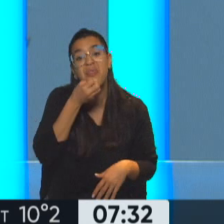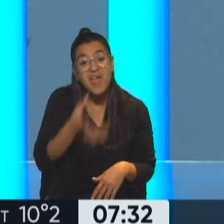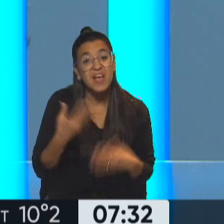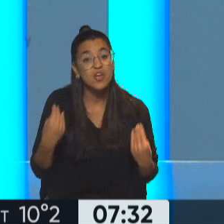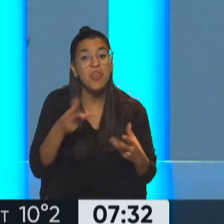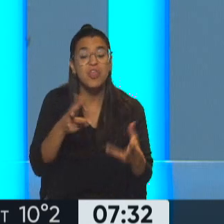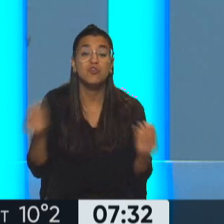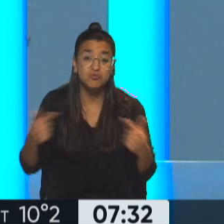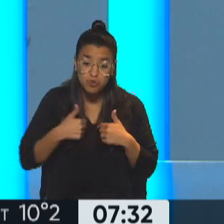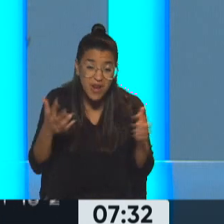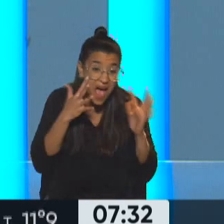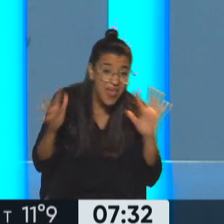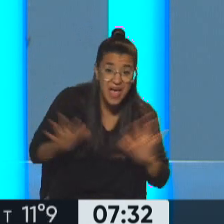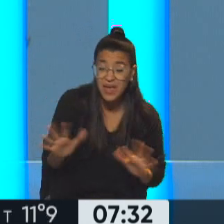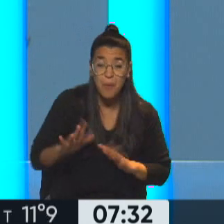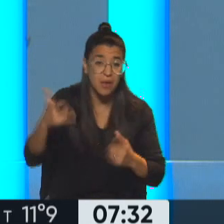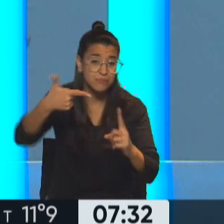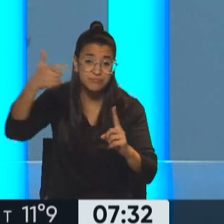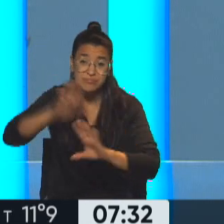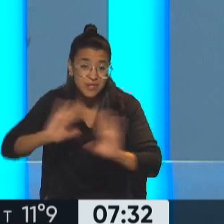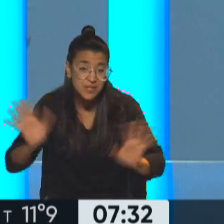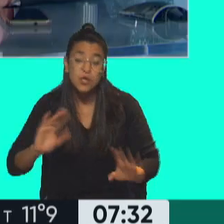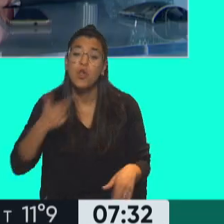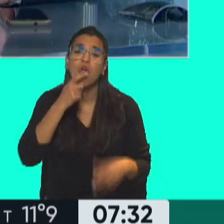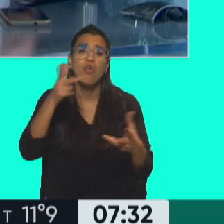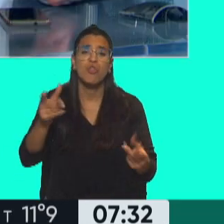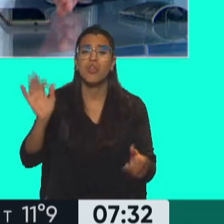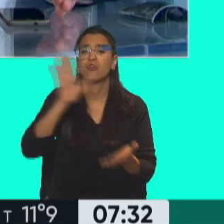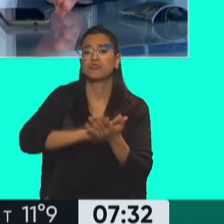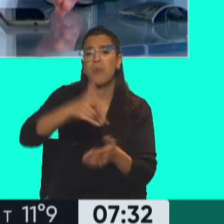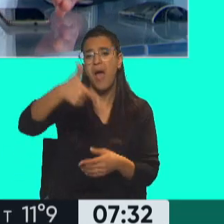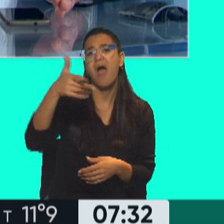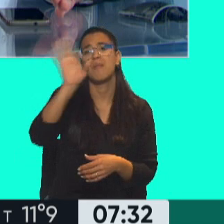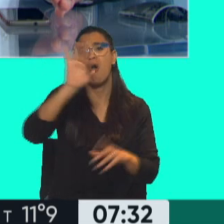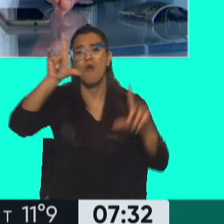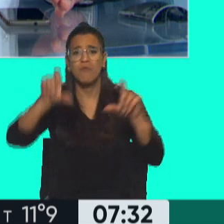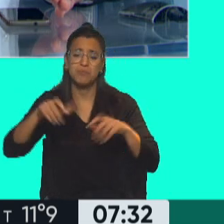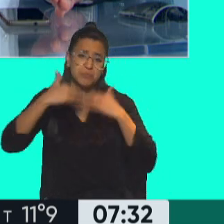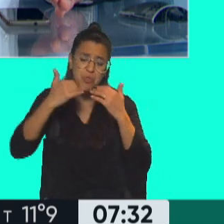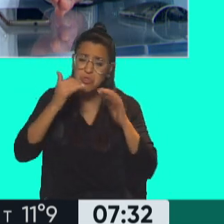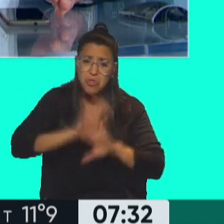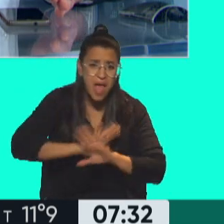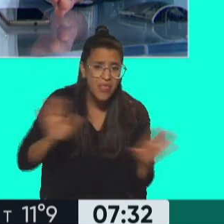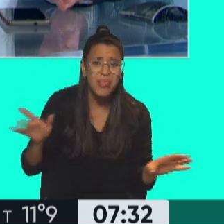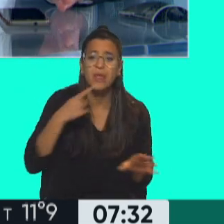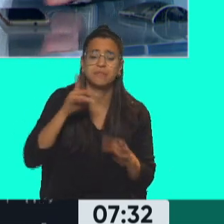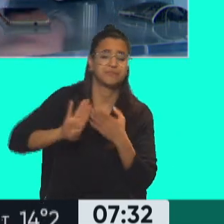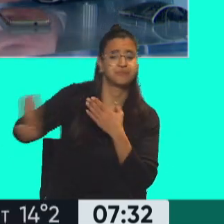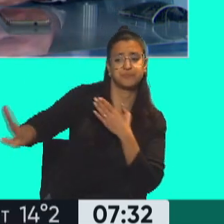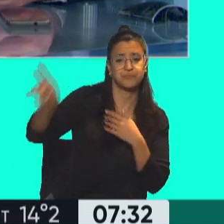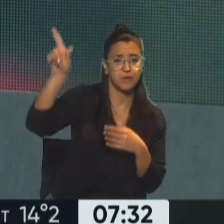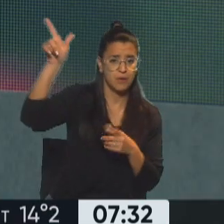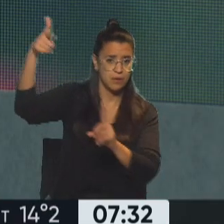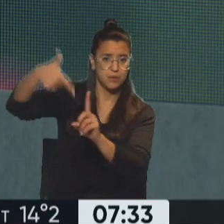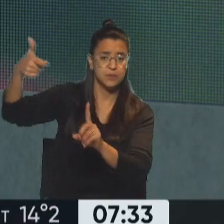que dijo es, no tengo nada que ver con esto. No dijo palabra ni del arma ni de las fotos y se desvinculó, se despegó del